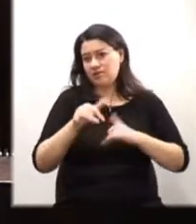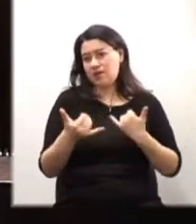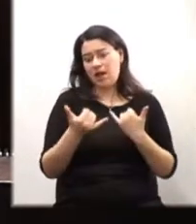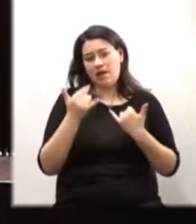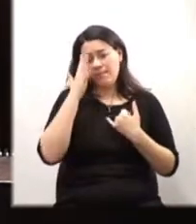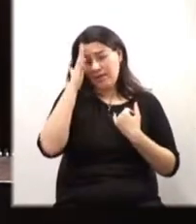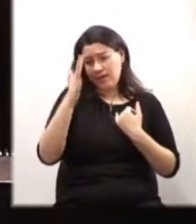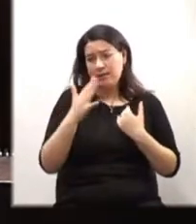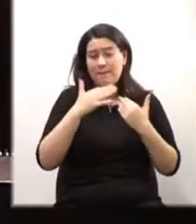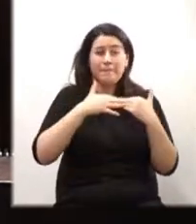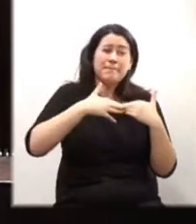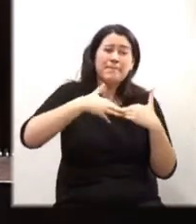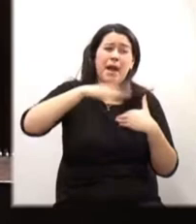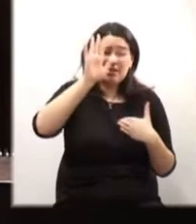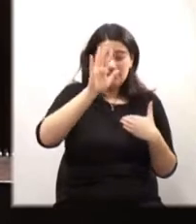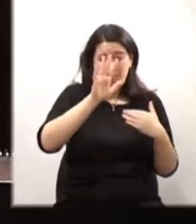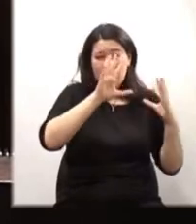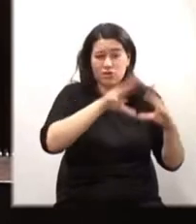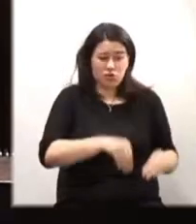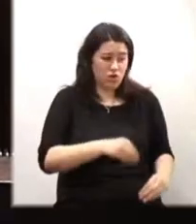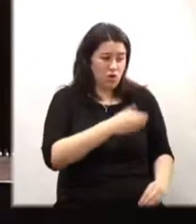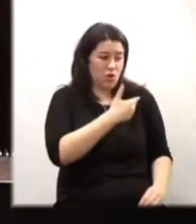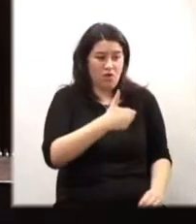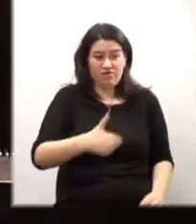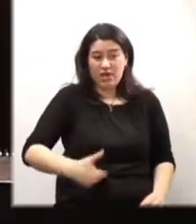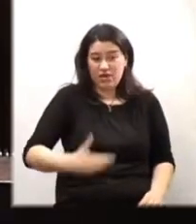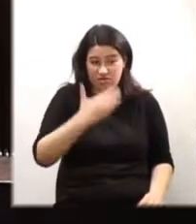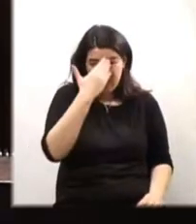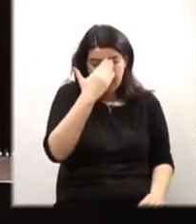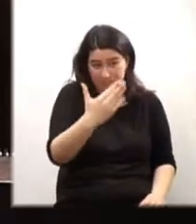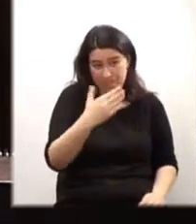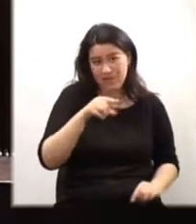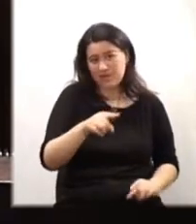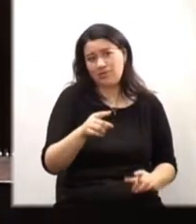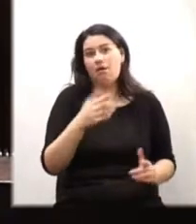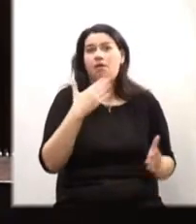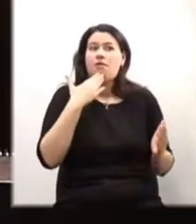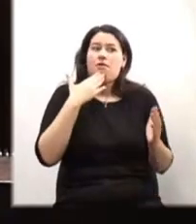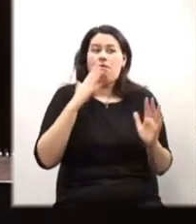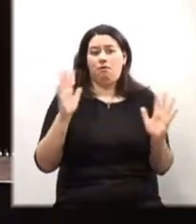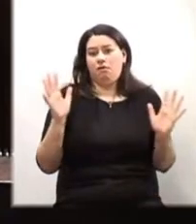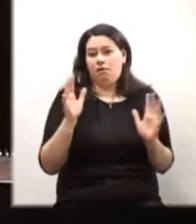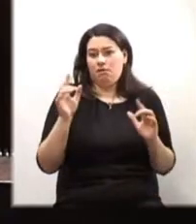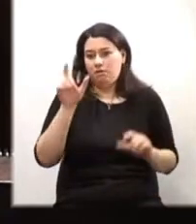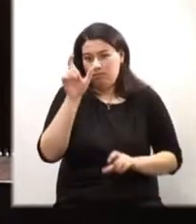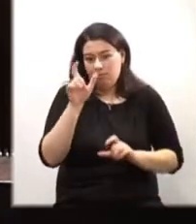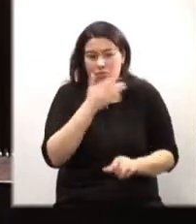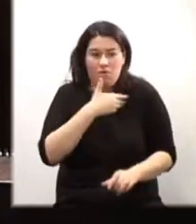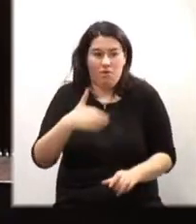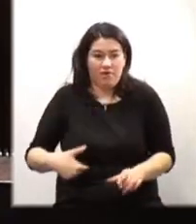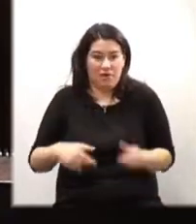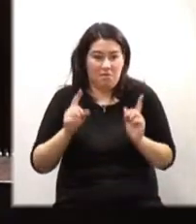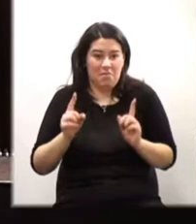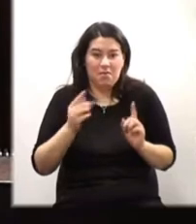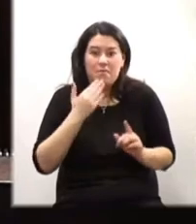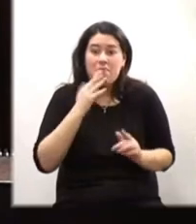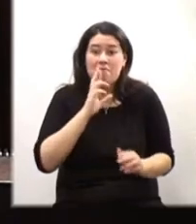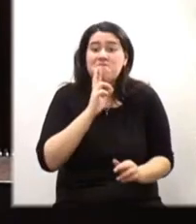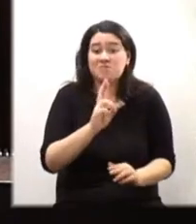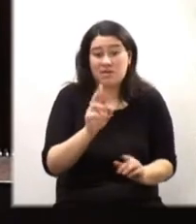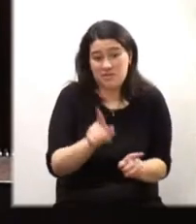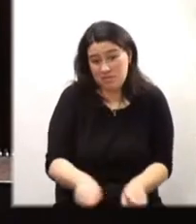niveles superiores a todos los gobiernos de Frente Amplio, cosa que escandalizaba a este gobierno, pero el resultado es